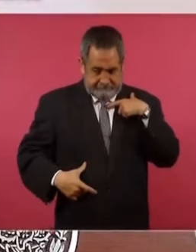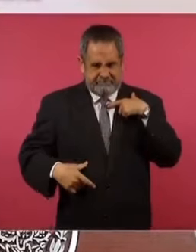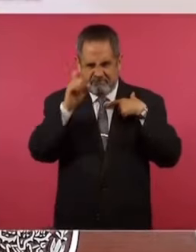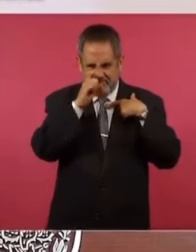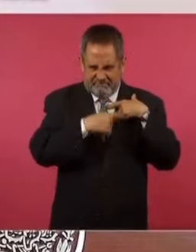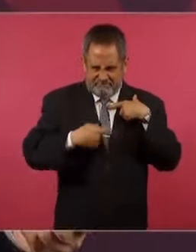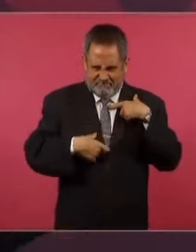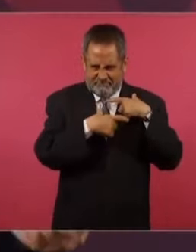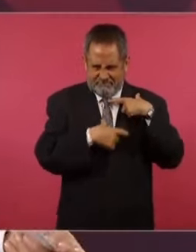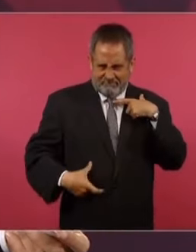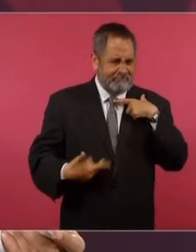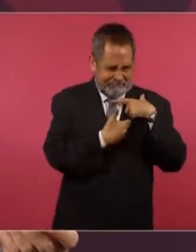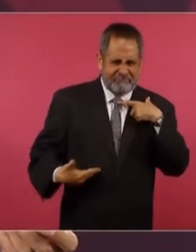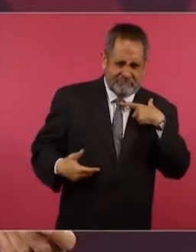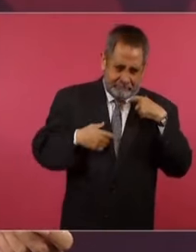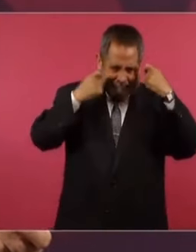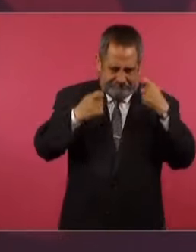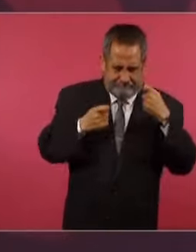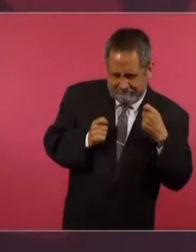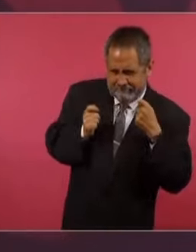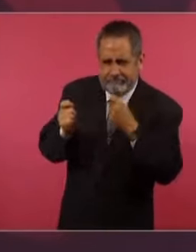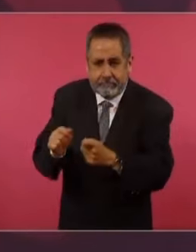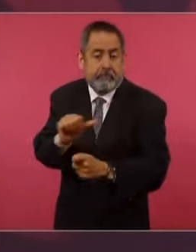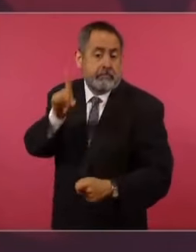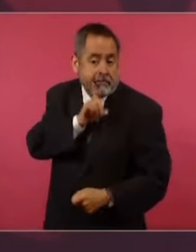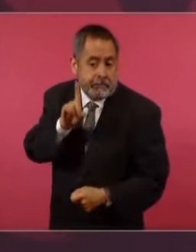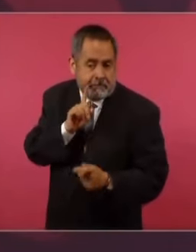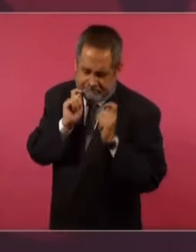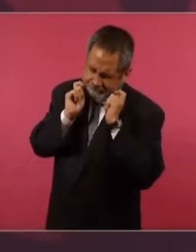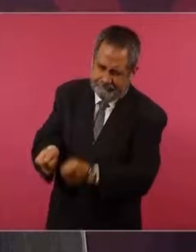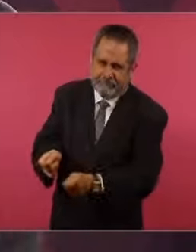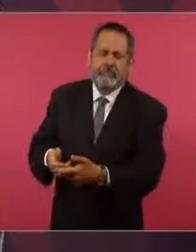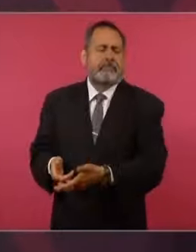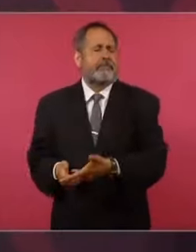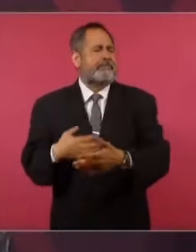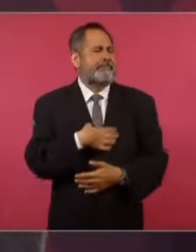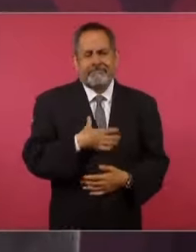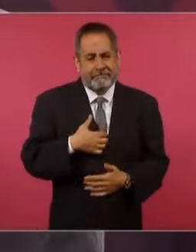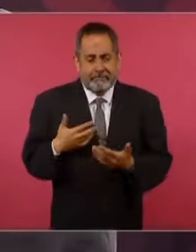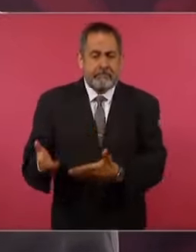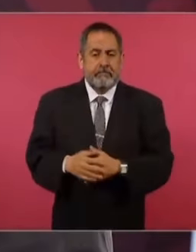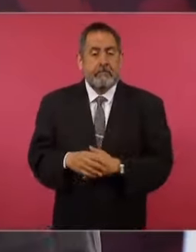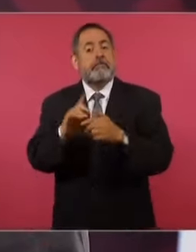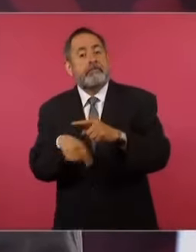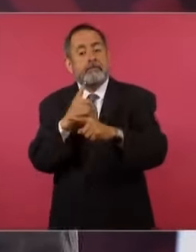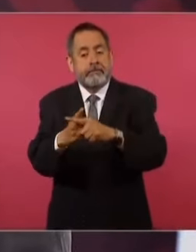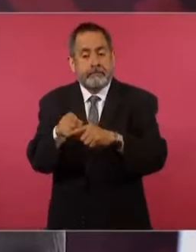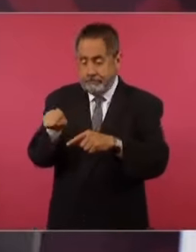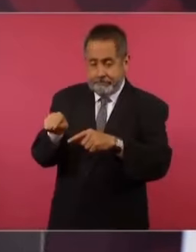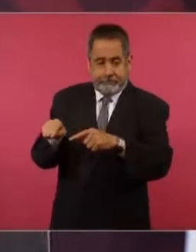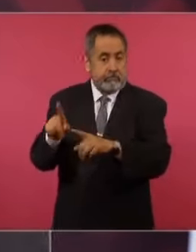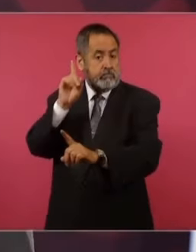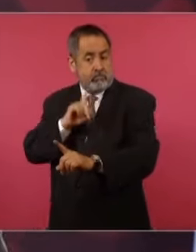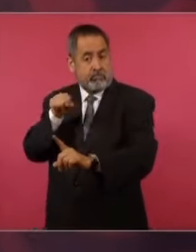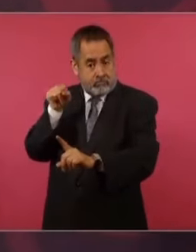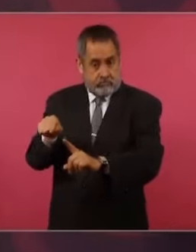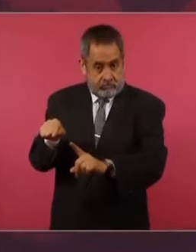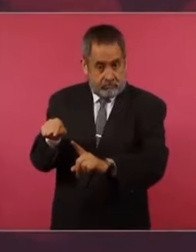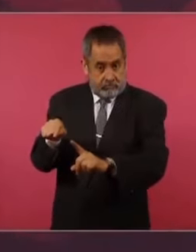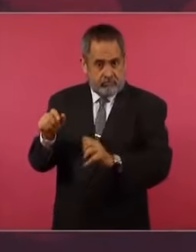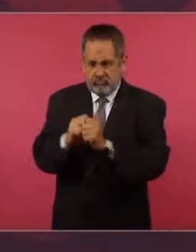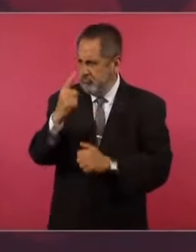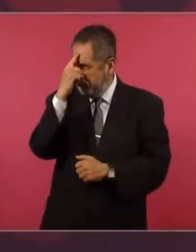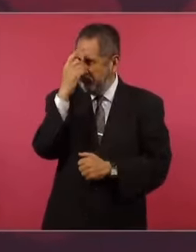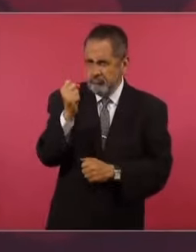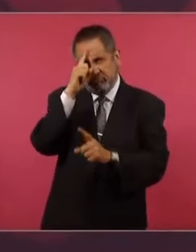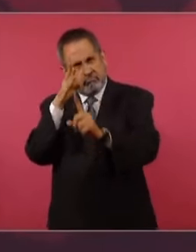banda presidencial a una mujer pero añadan una mujer con